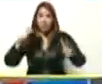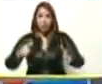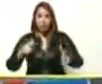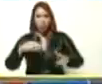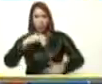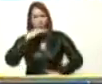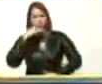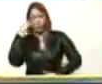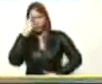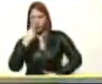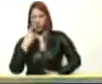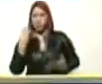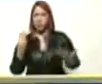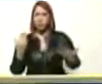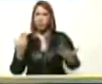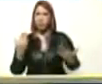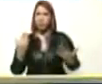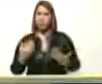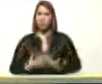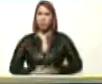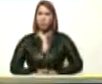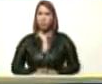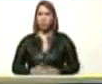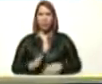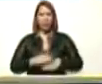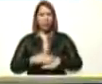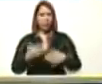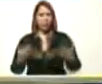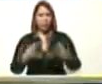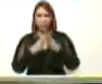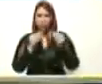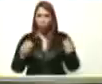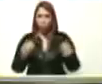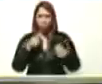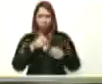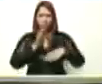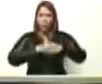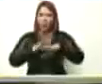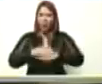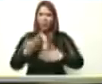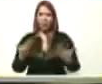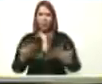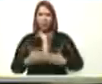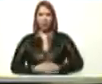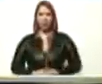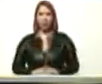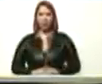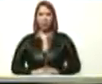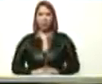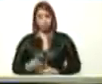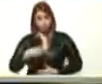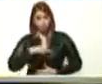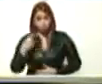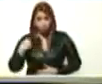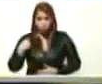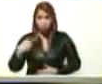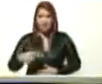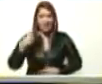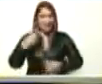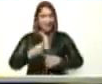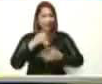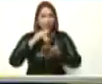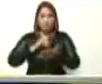molesta, como, por todos estos fenómenos, que tenemos nosotros, que